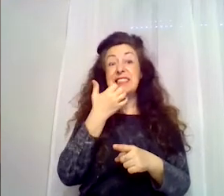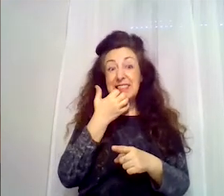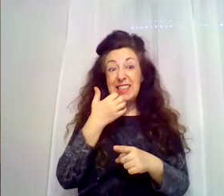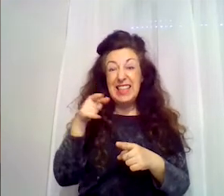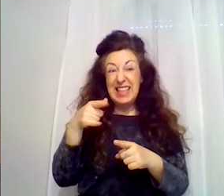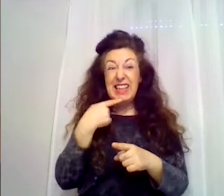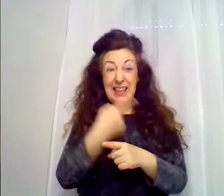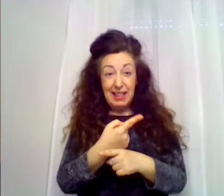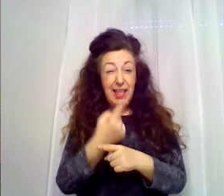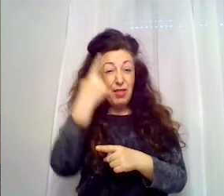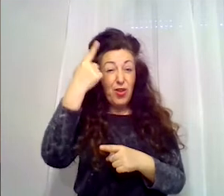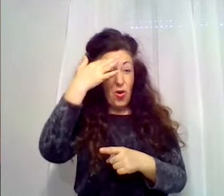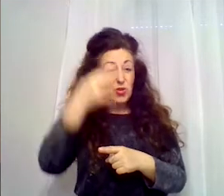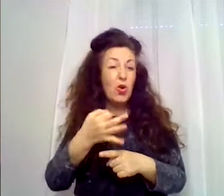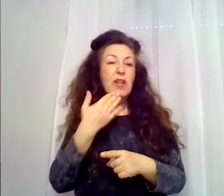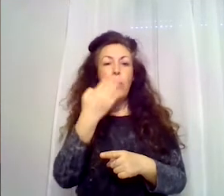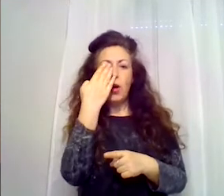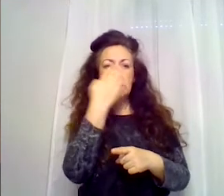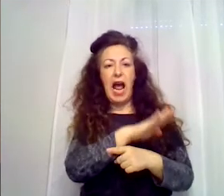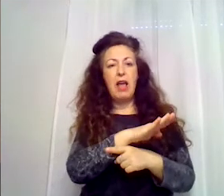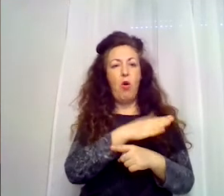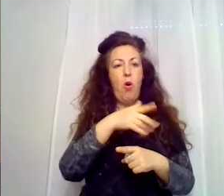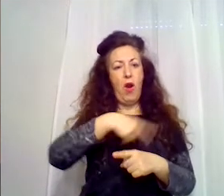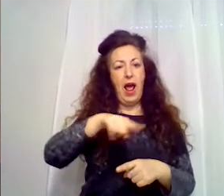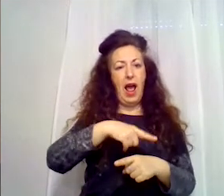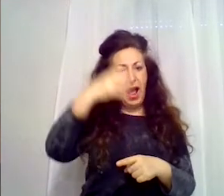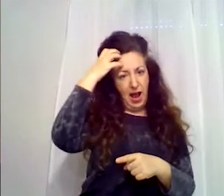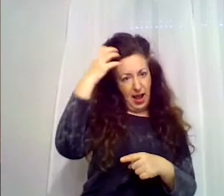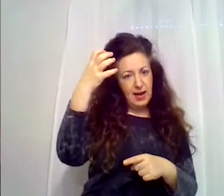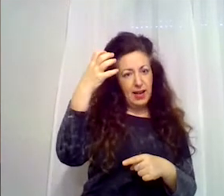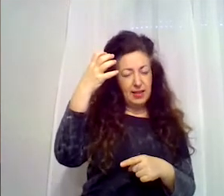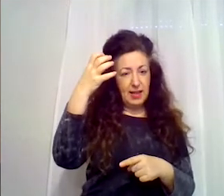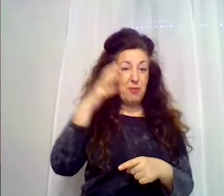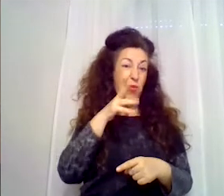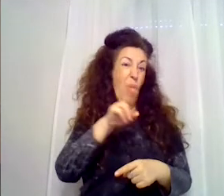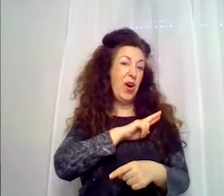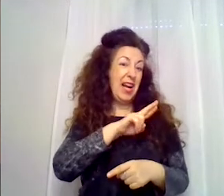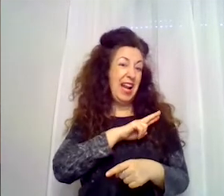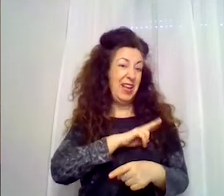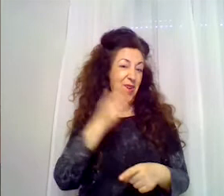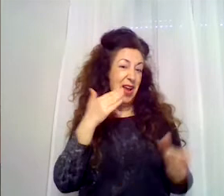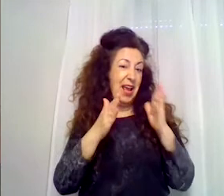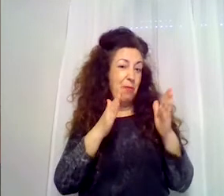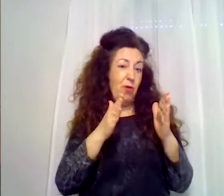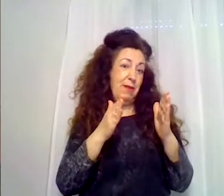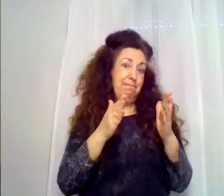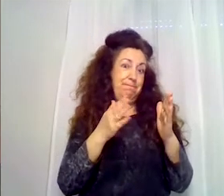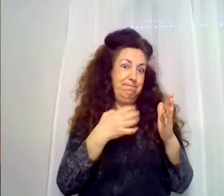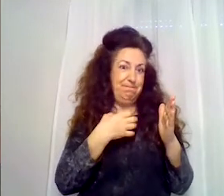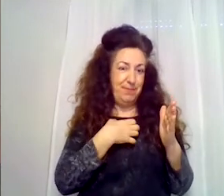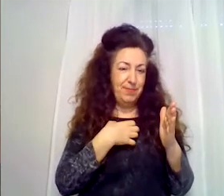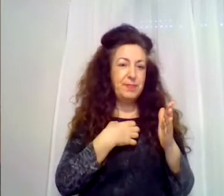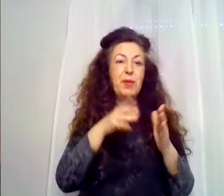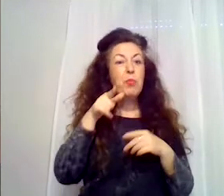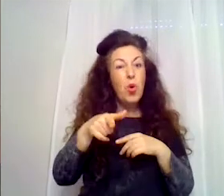de la Noche, que es una supuesta asociación, una sociedad secreta a la que se dice que Marlowe pertenecía, ellos pregonaban el ateísmo. Ser